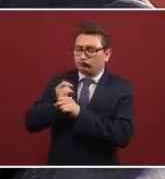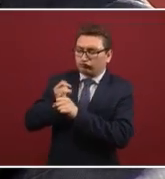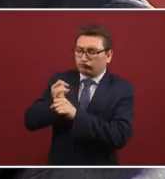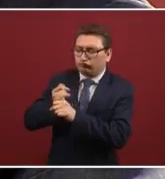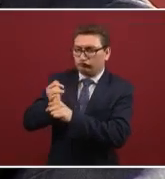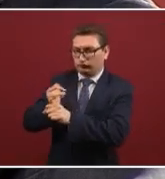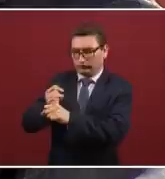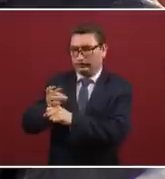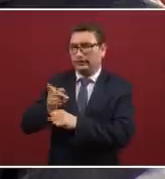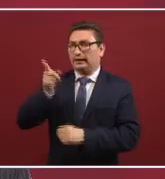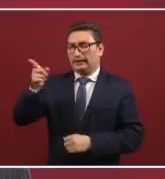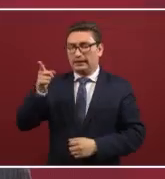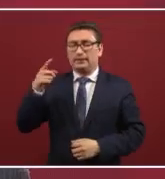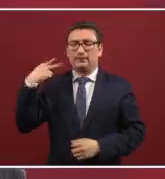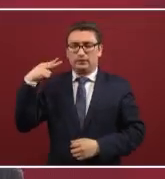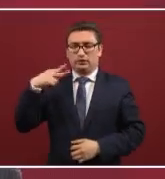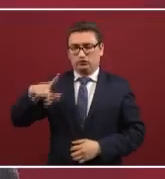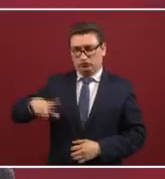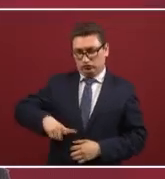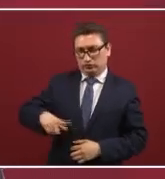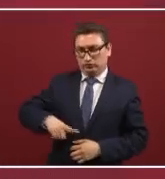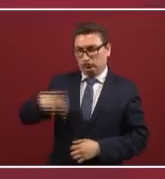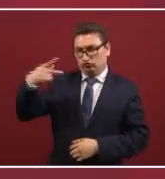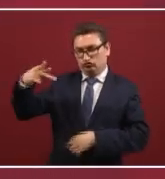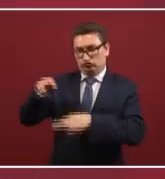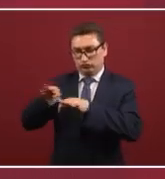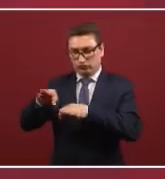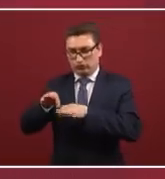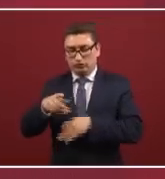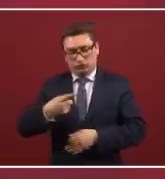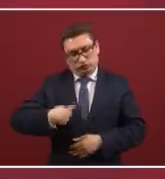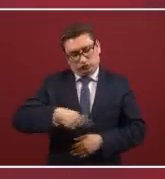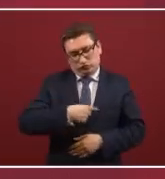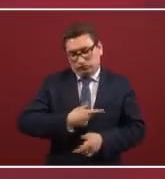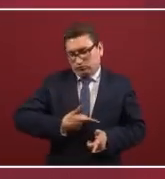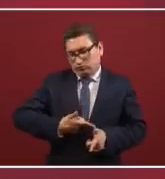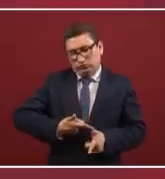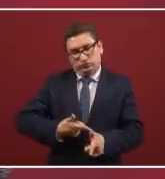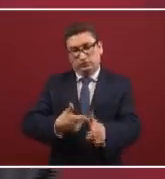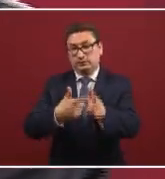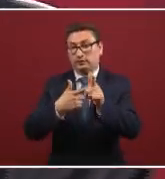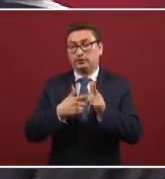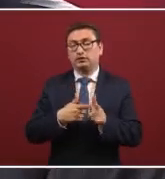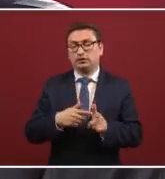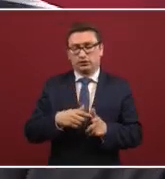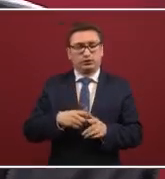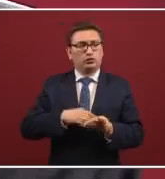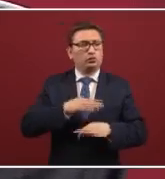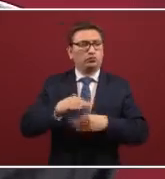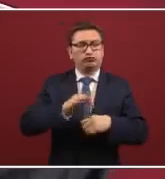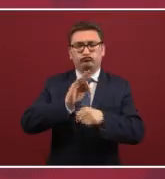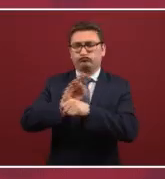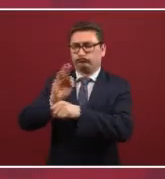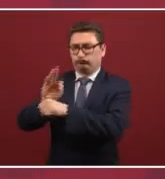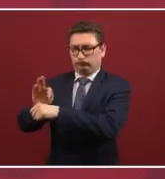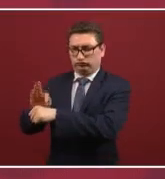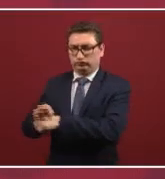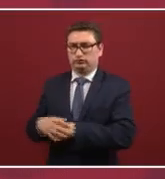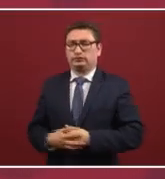de Veracruz y vamos nosotros pues a seguir protegiendo